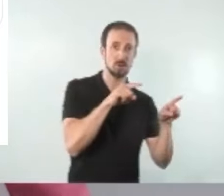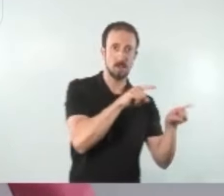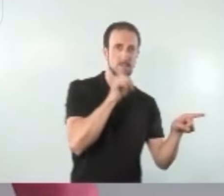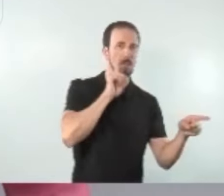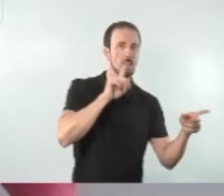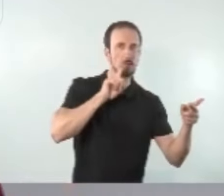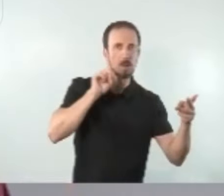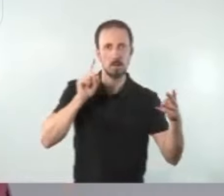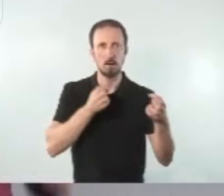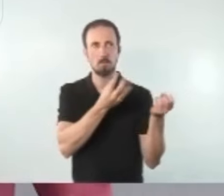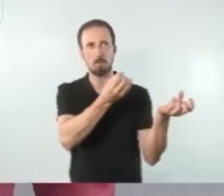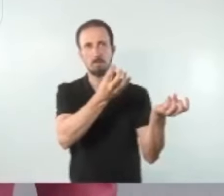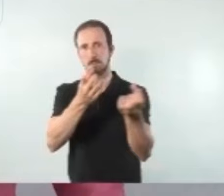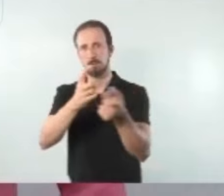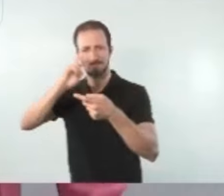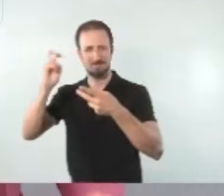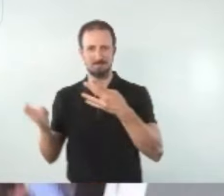echan